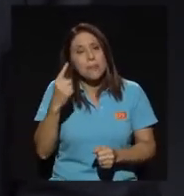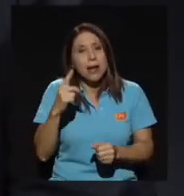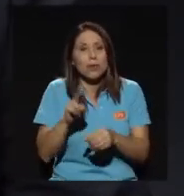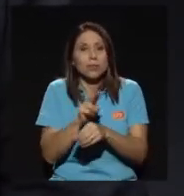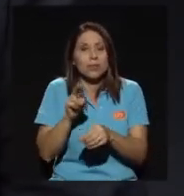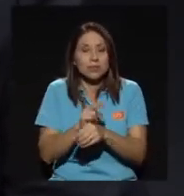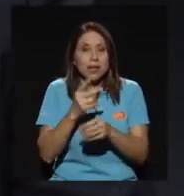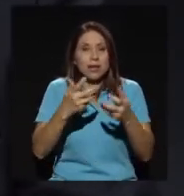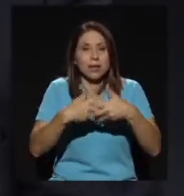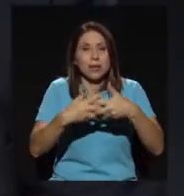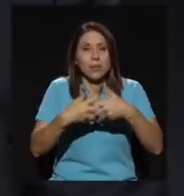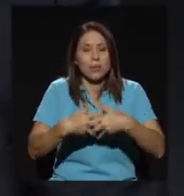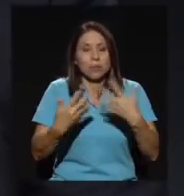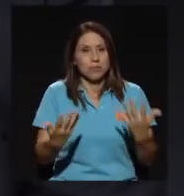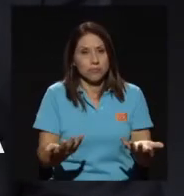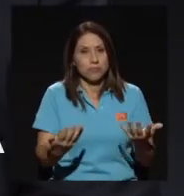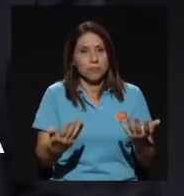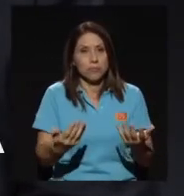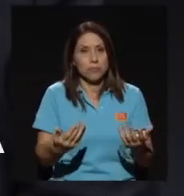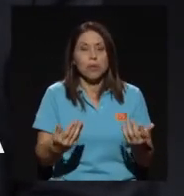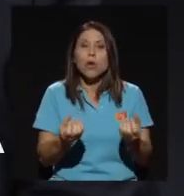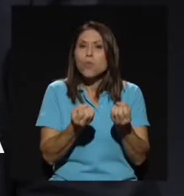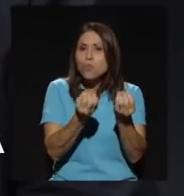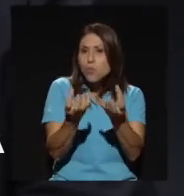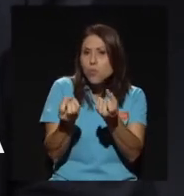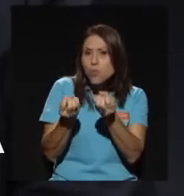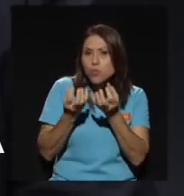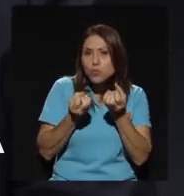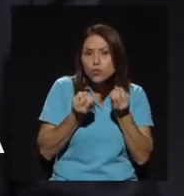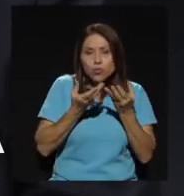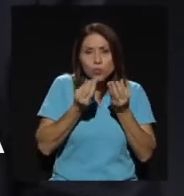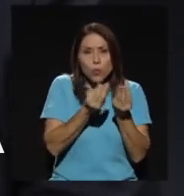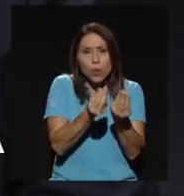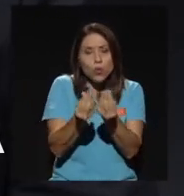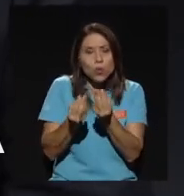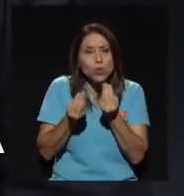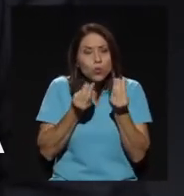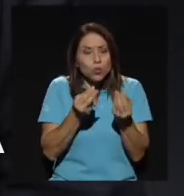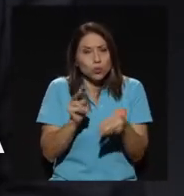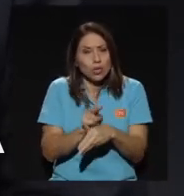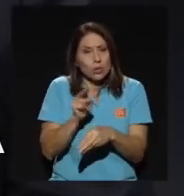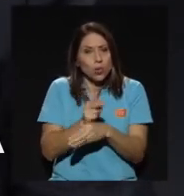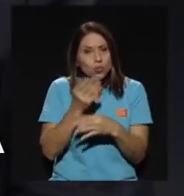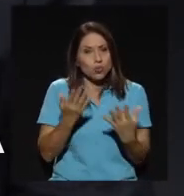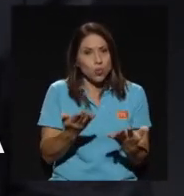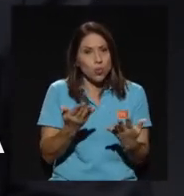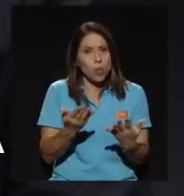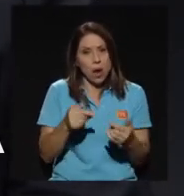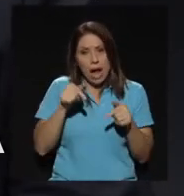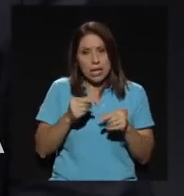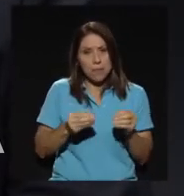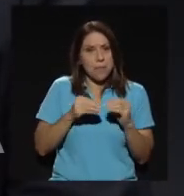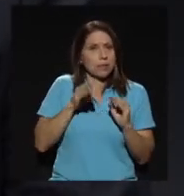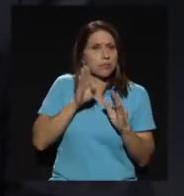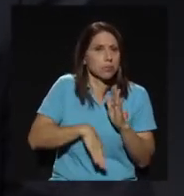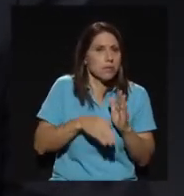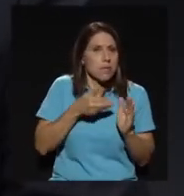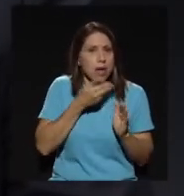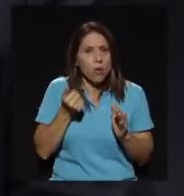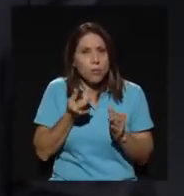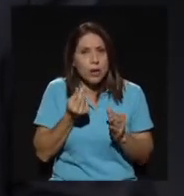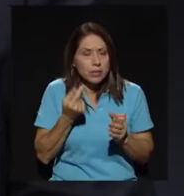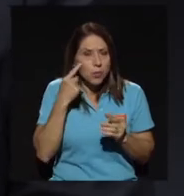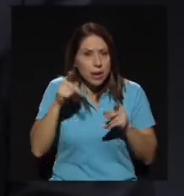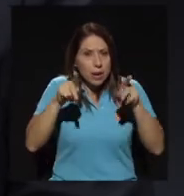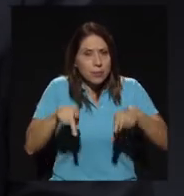y lo otro es bueno muchos productos de consumo pero bueno que llegan a un mejor precio el consumidor se beneficia